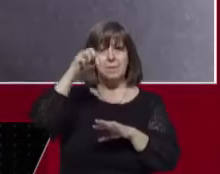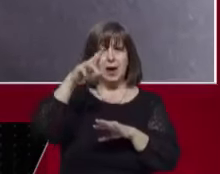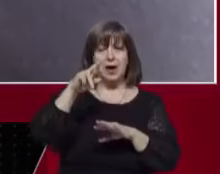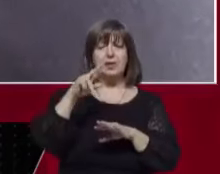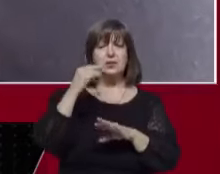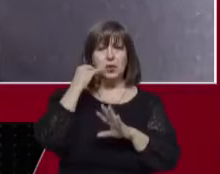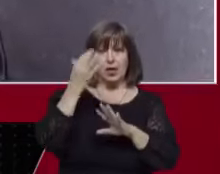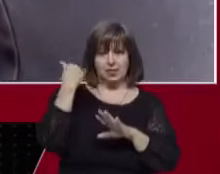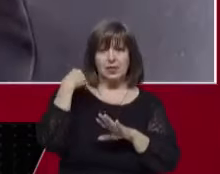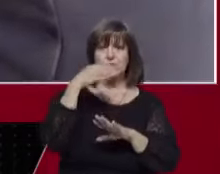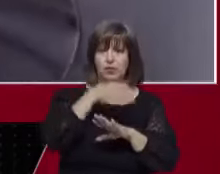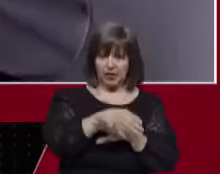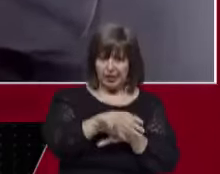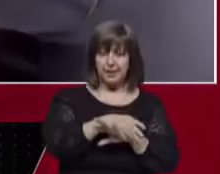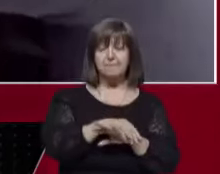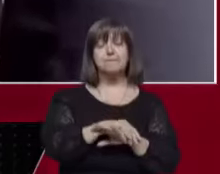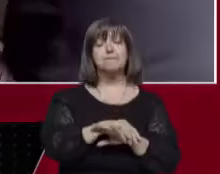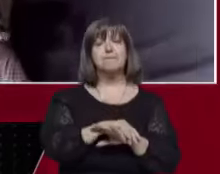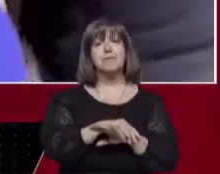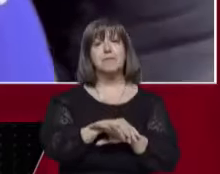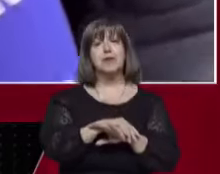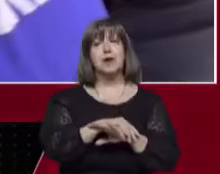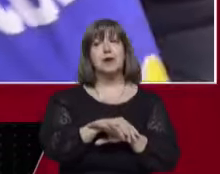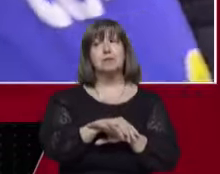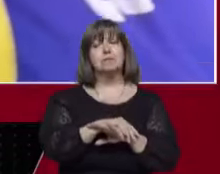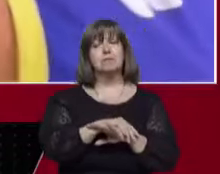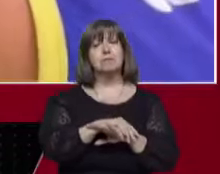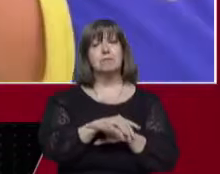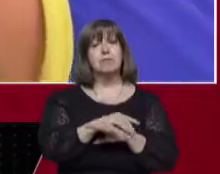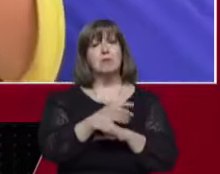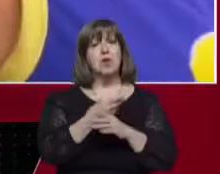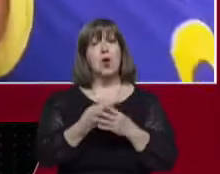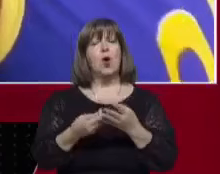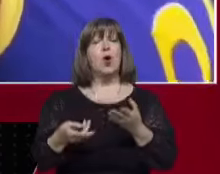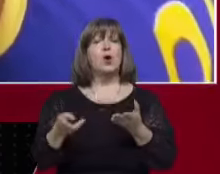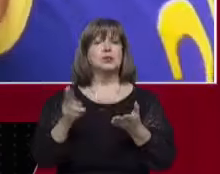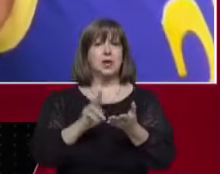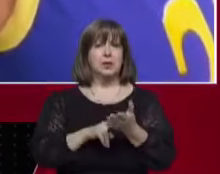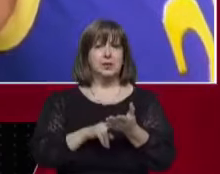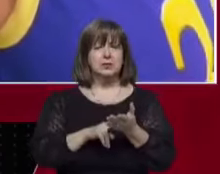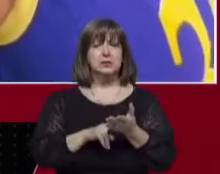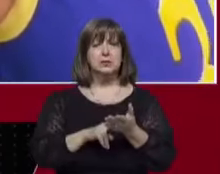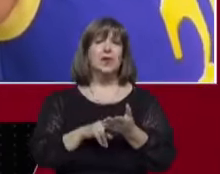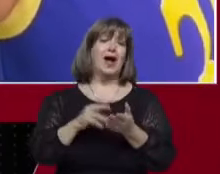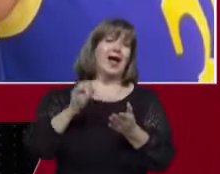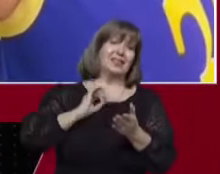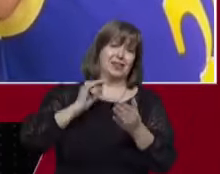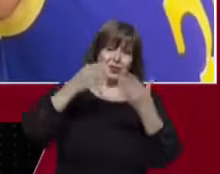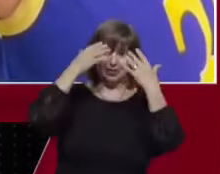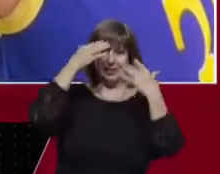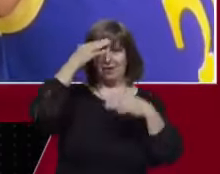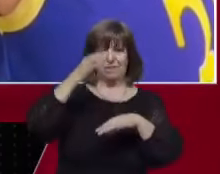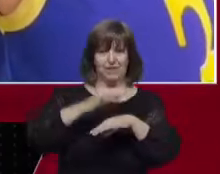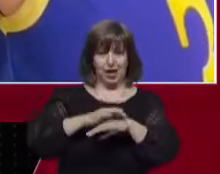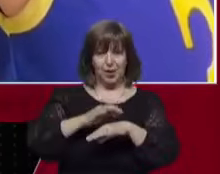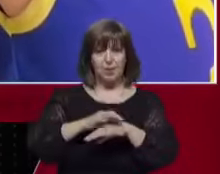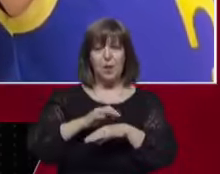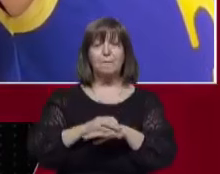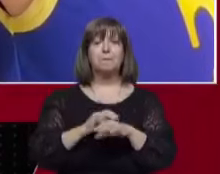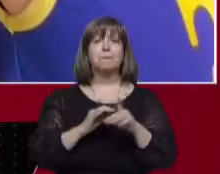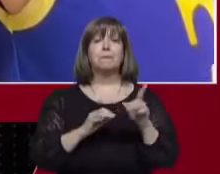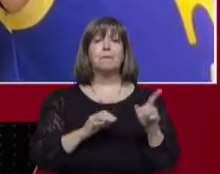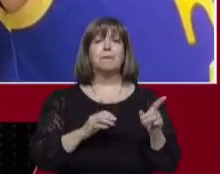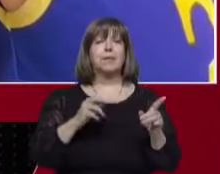ahí voy a empezar a restaurar mi vida, y si me pasa algo, porque estaba mal de salud en ese tiempo, pero por lo menos va a haber